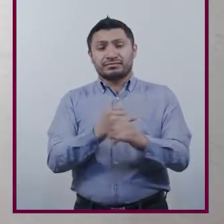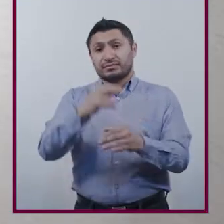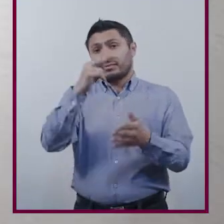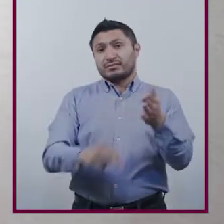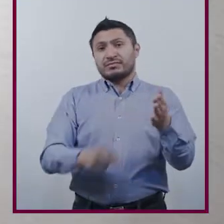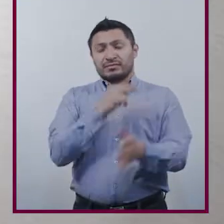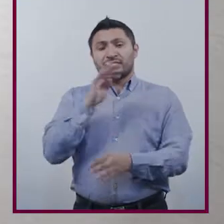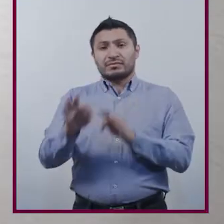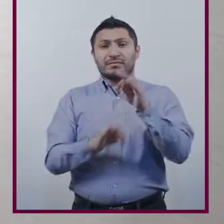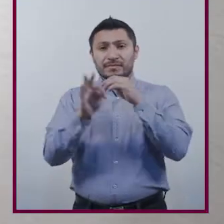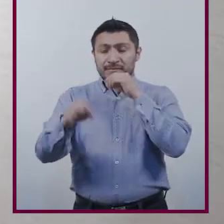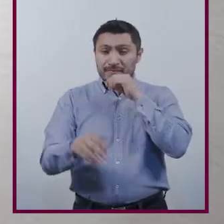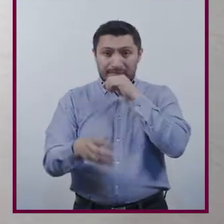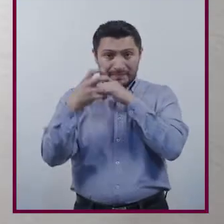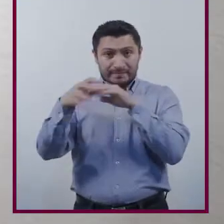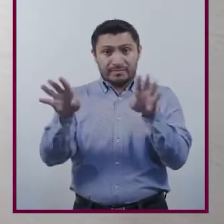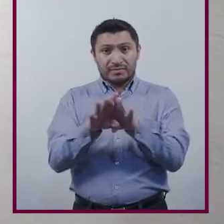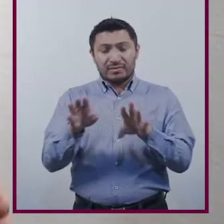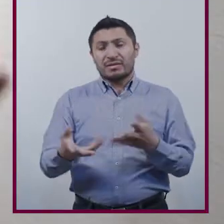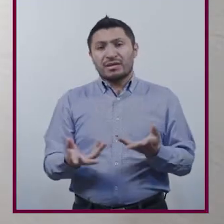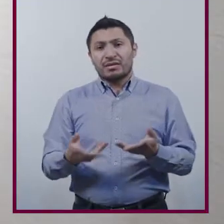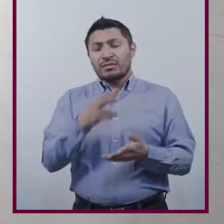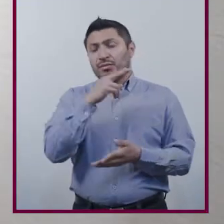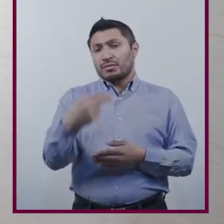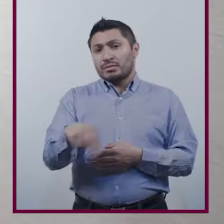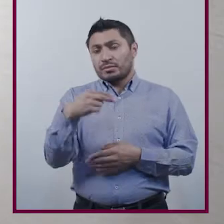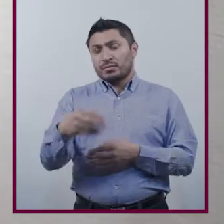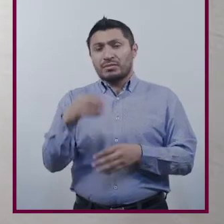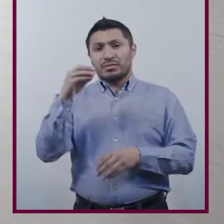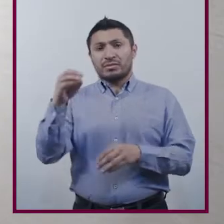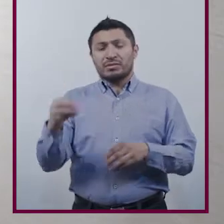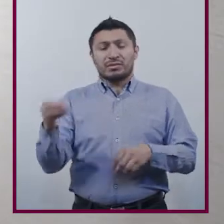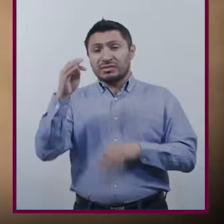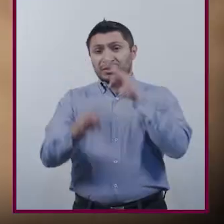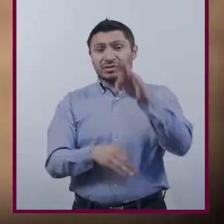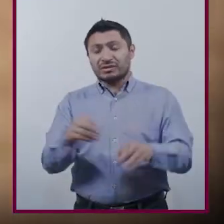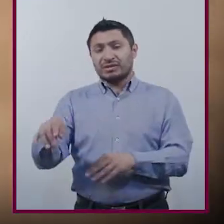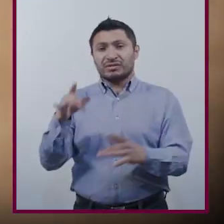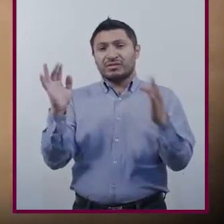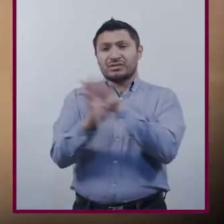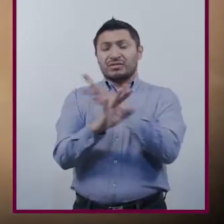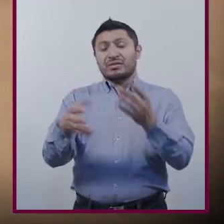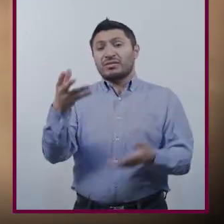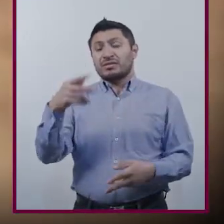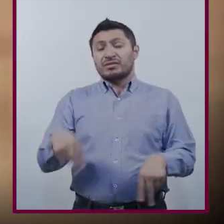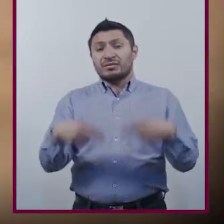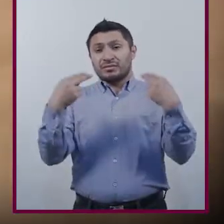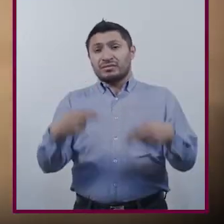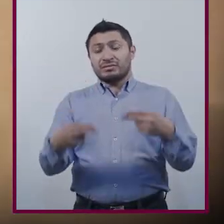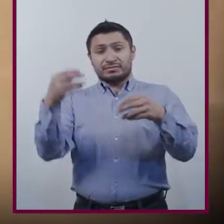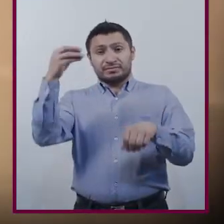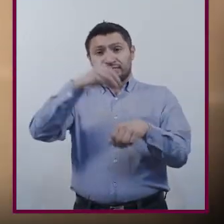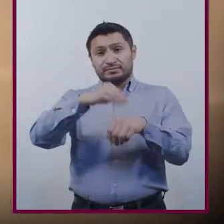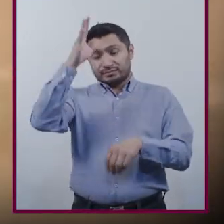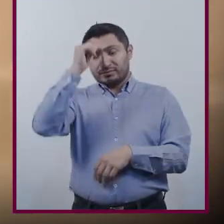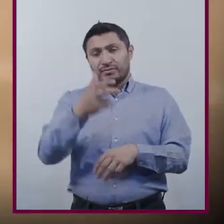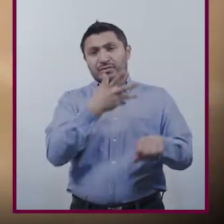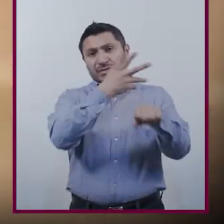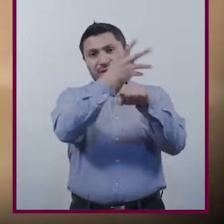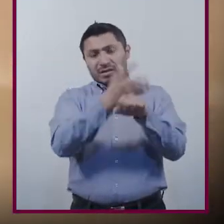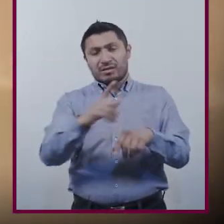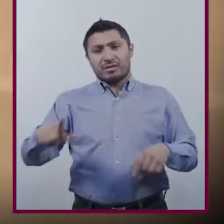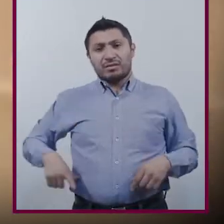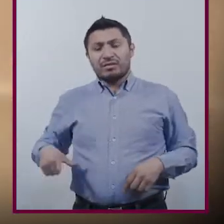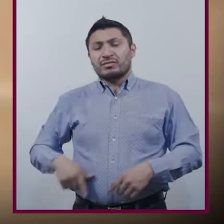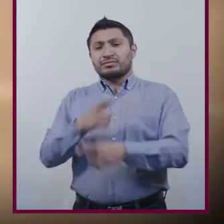Tratado Maclean-Ocampo, formalmente llamado Tratado de Tránsito y Comercio, un acuerdo entre los Estados Unidos y el gobierno